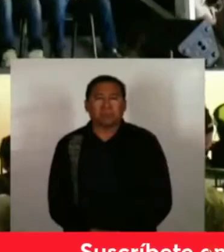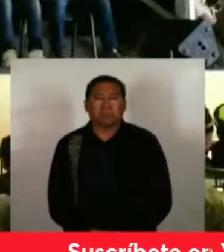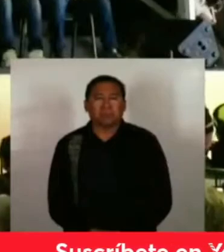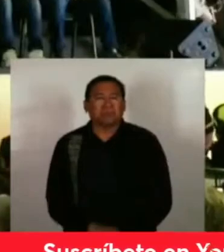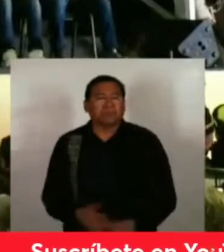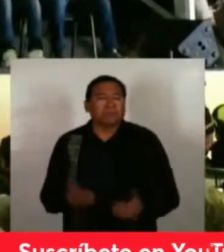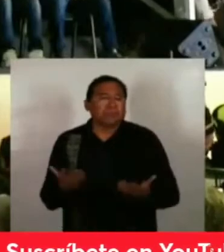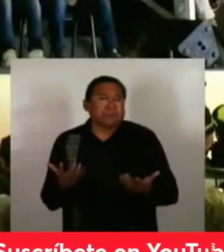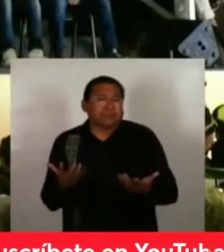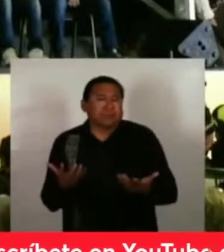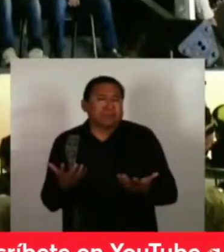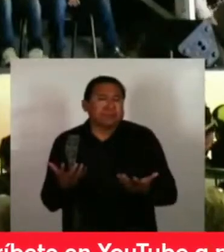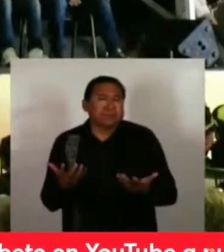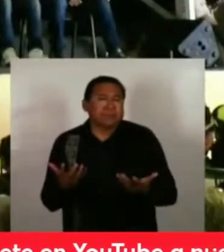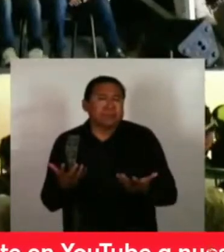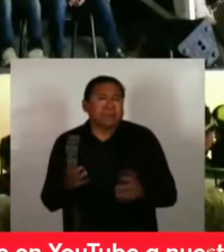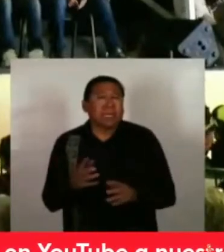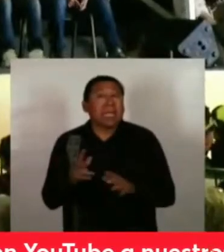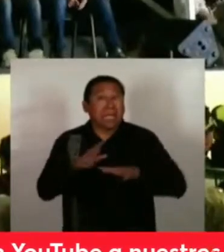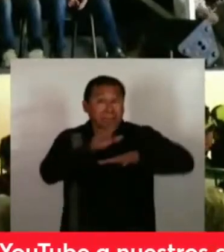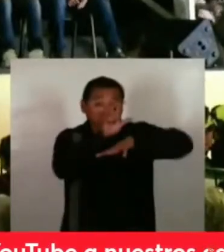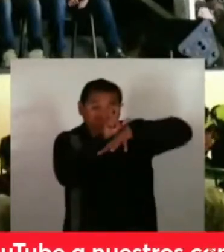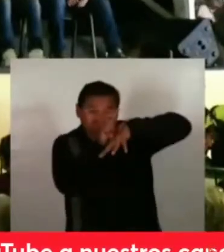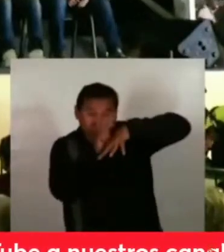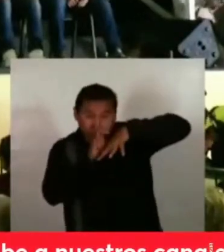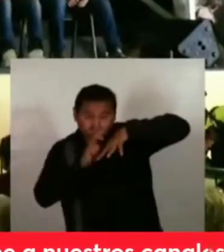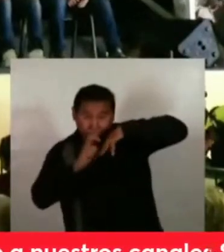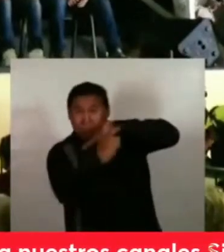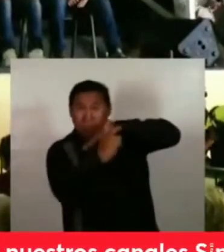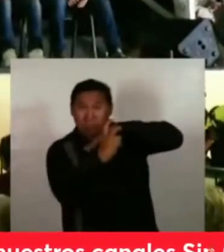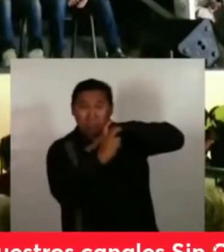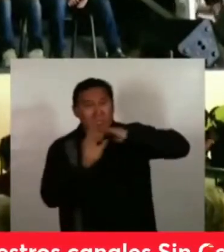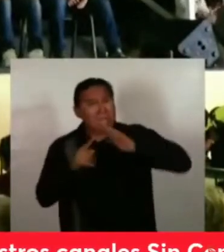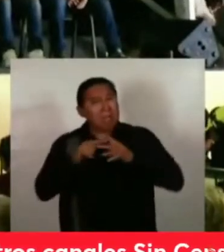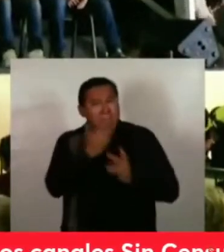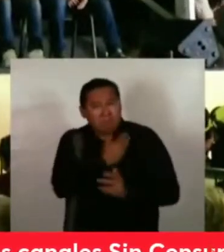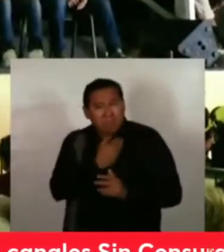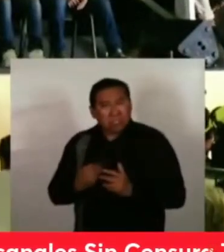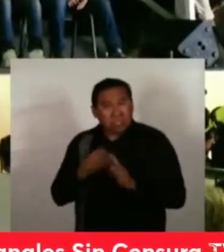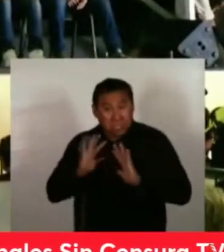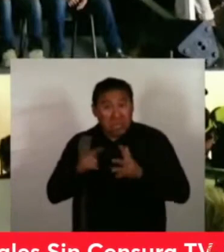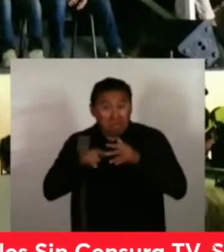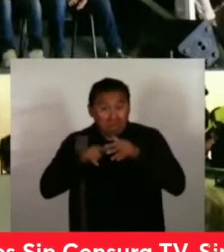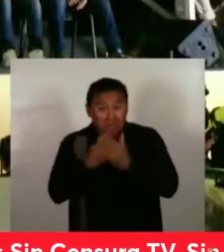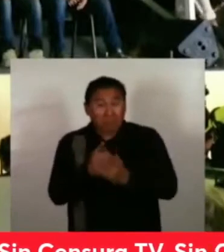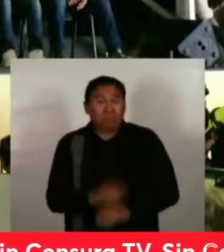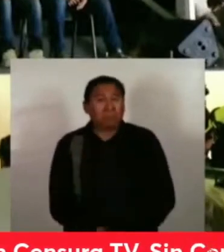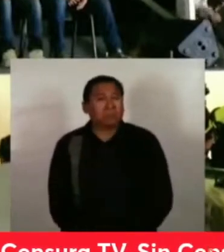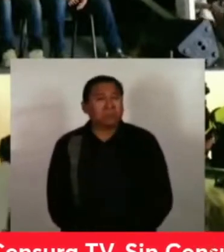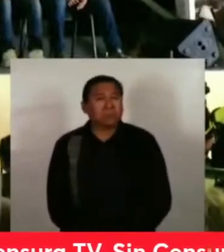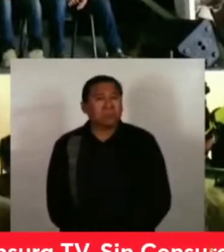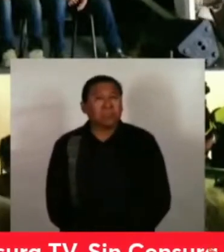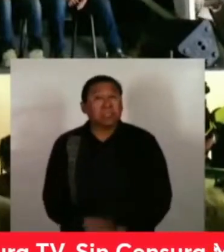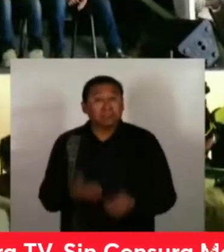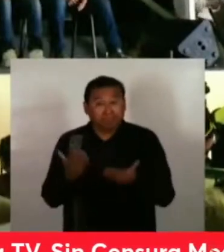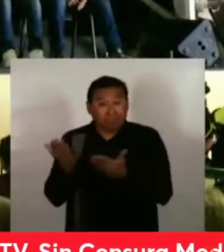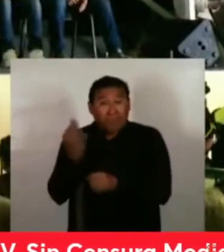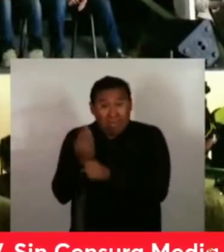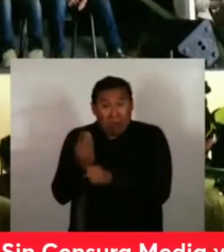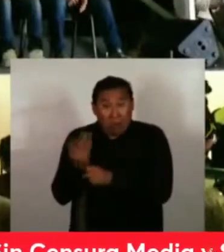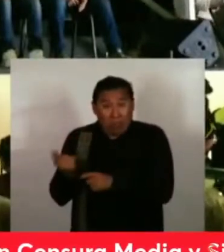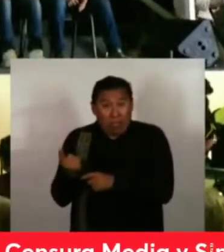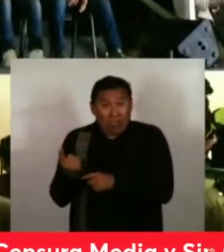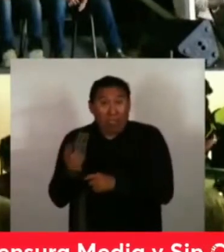Que el Tren Maya que ya inició el presidente, pues nosotros nos vamos a